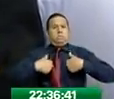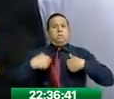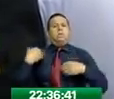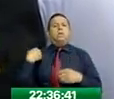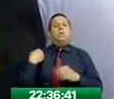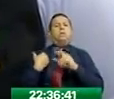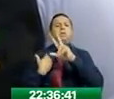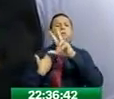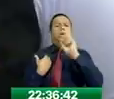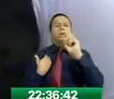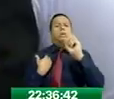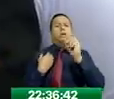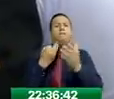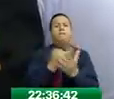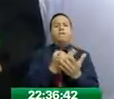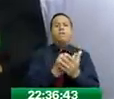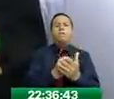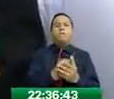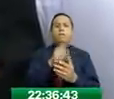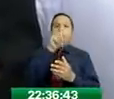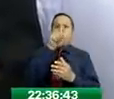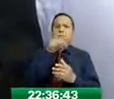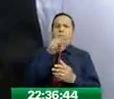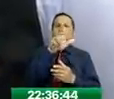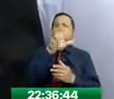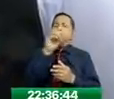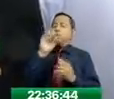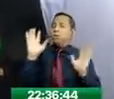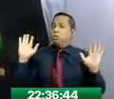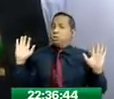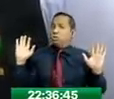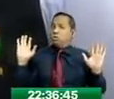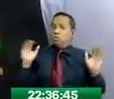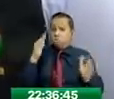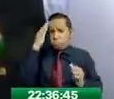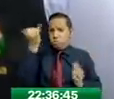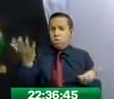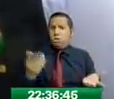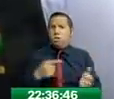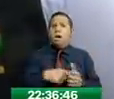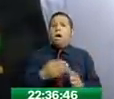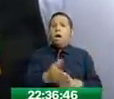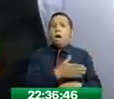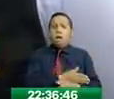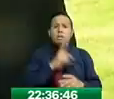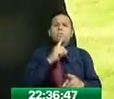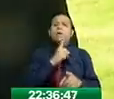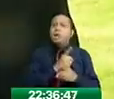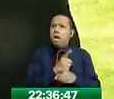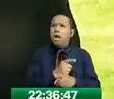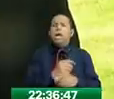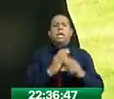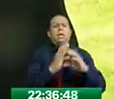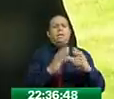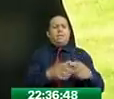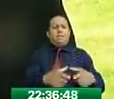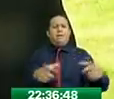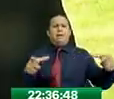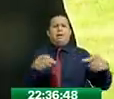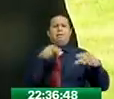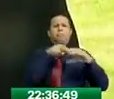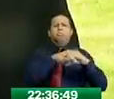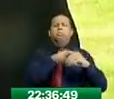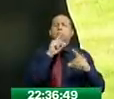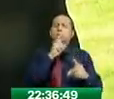¿A $1,300? A $1,300. Porque las cajas así mismo estuvieron con sobreprecios. Nosotros exigimos, por